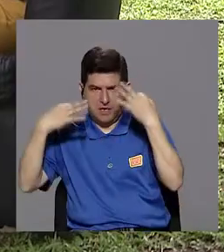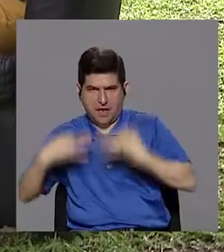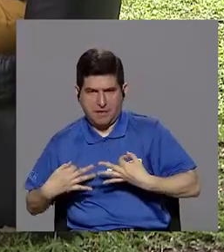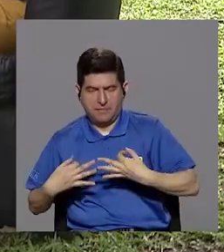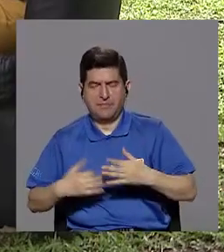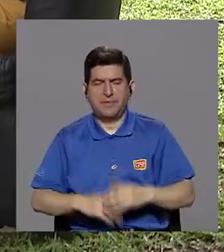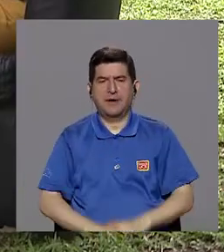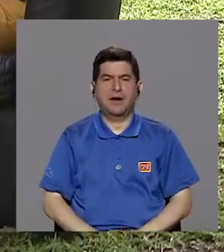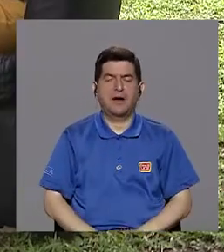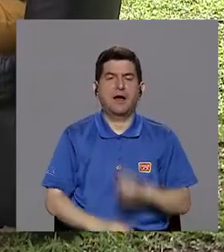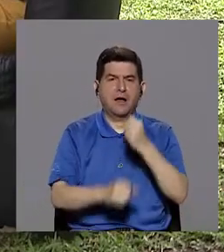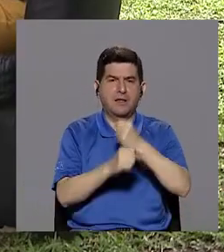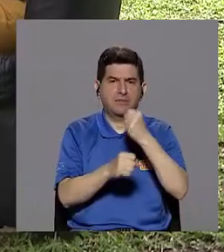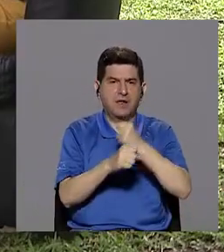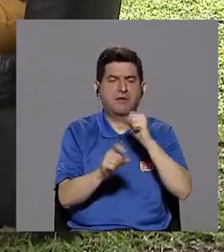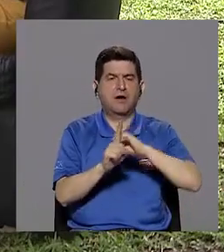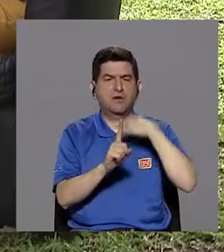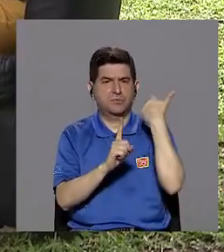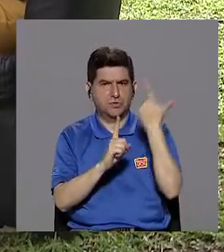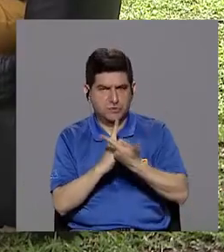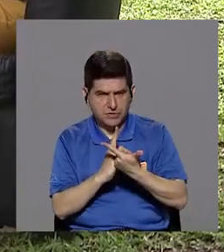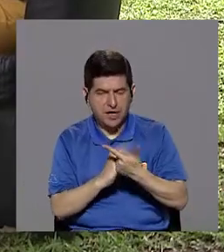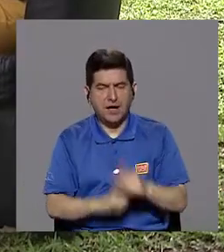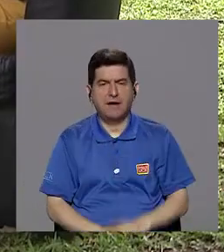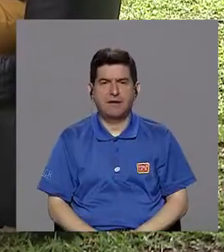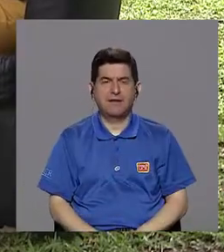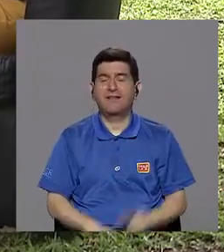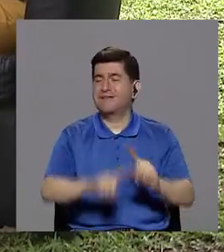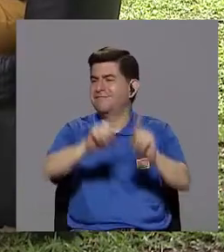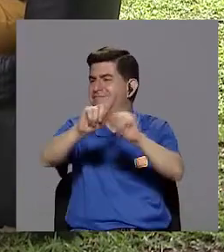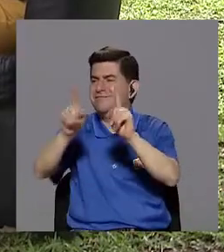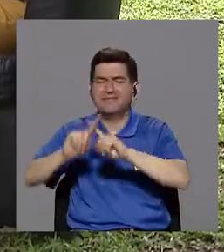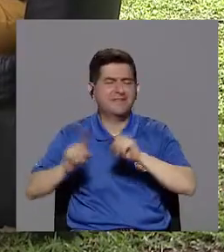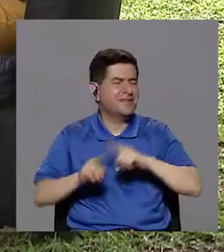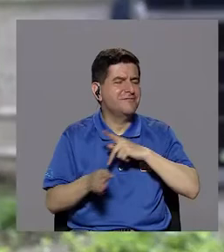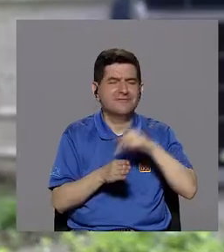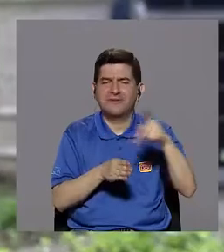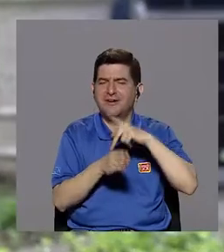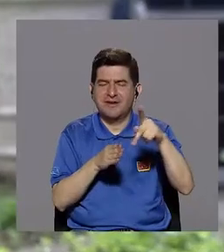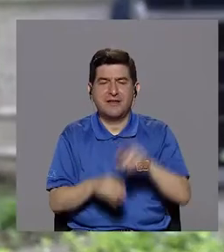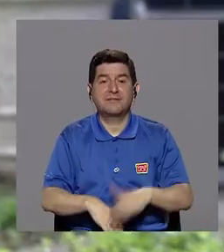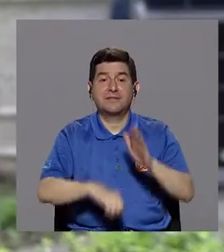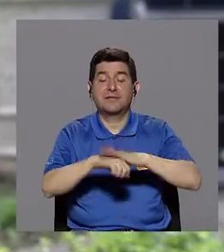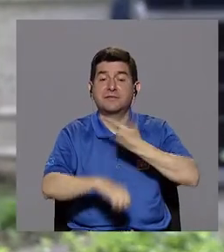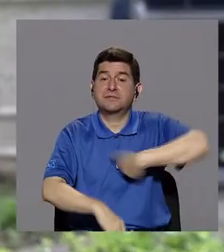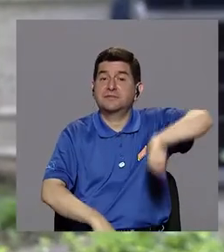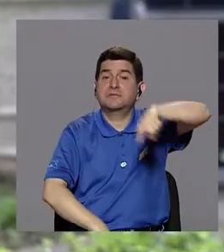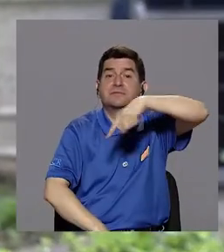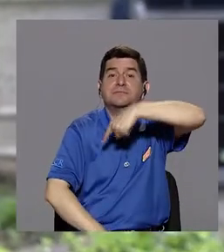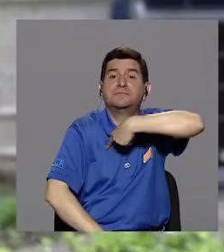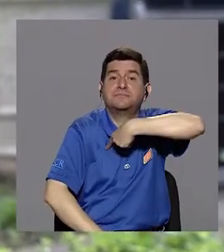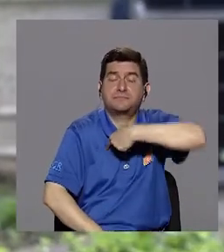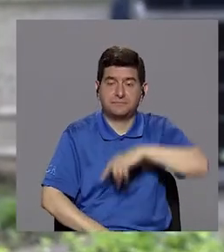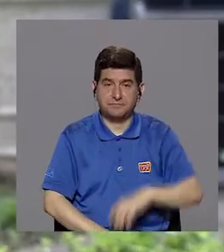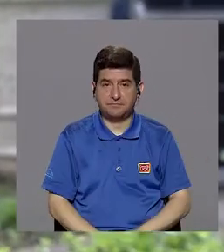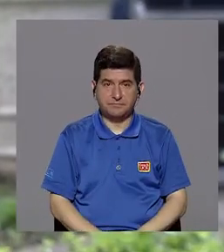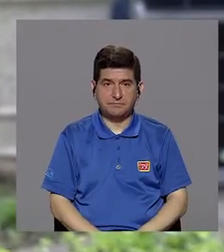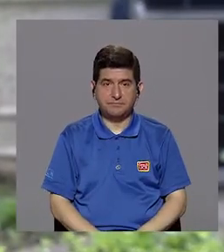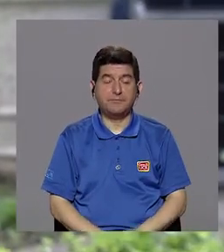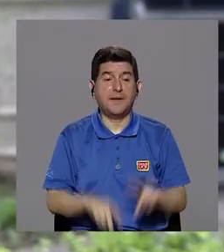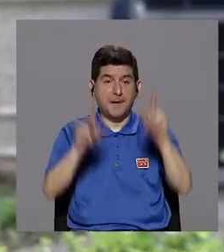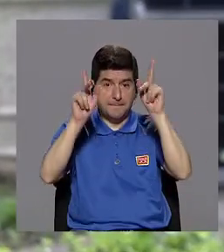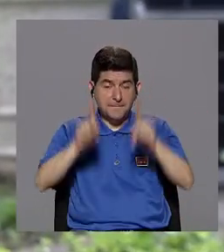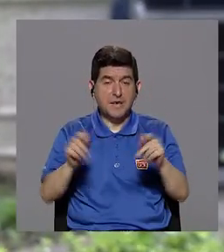física, trabajadores sociales, diferentes profesionales que nos permiten que